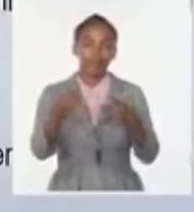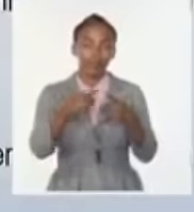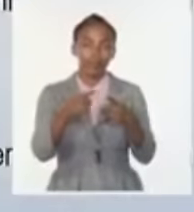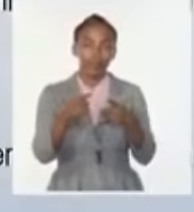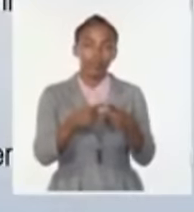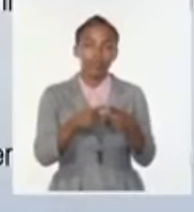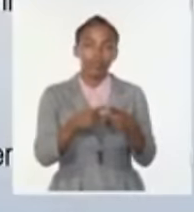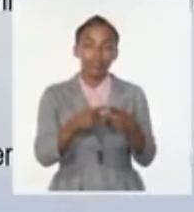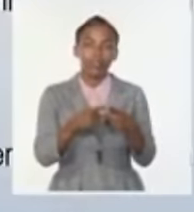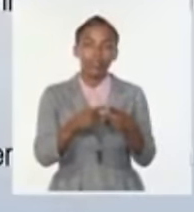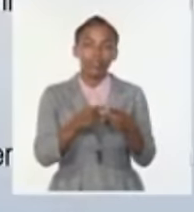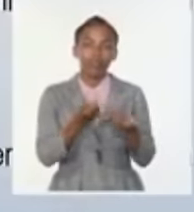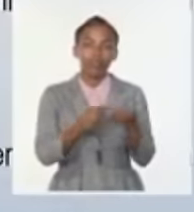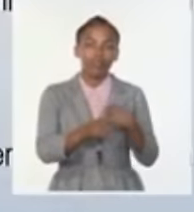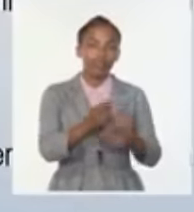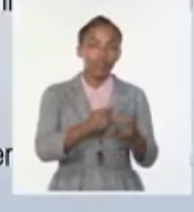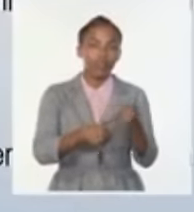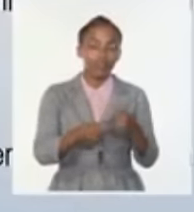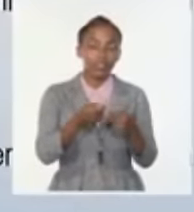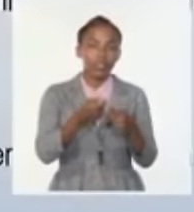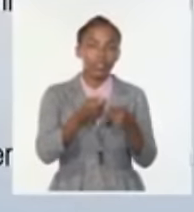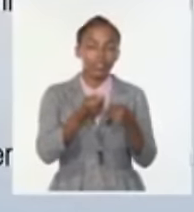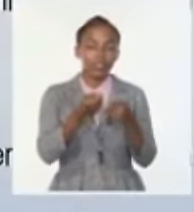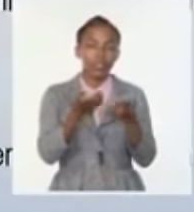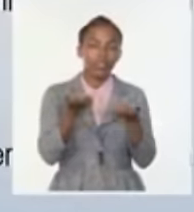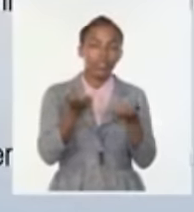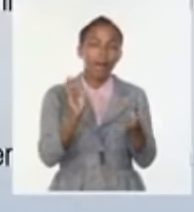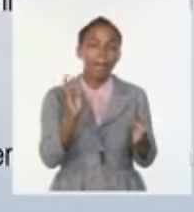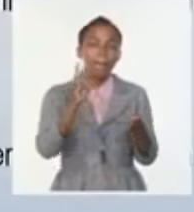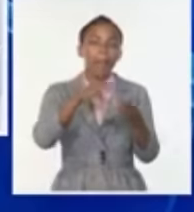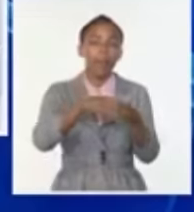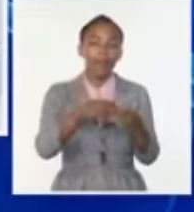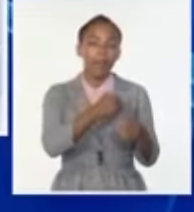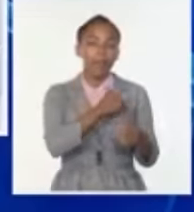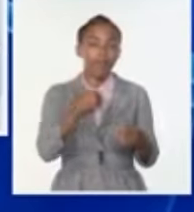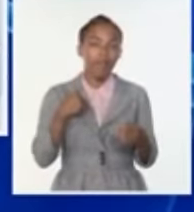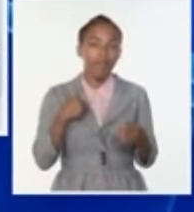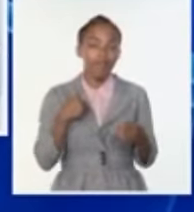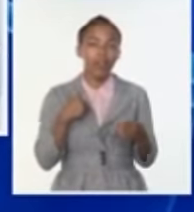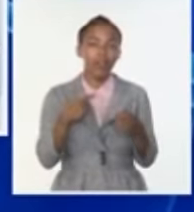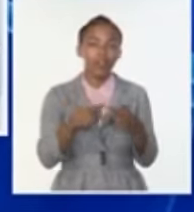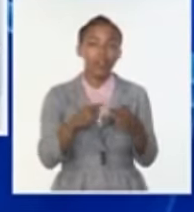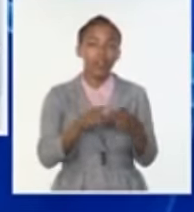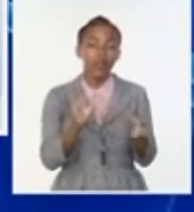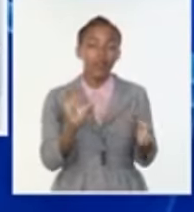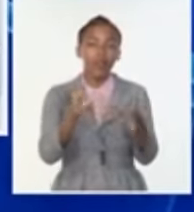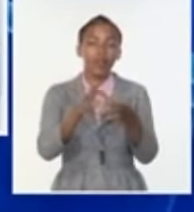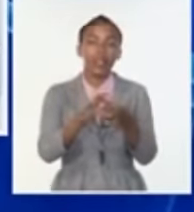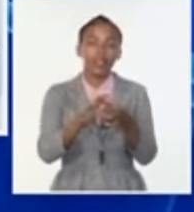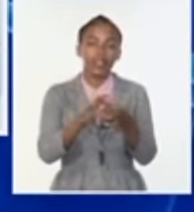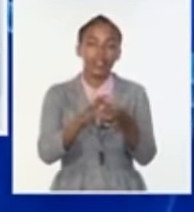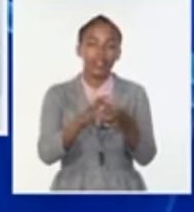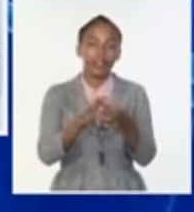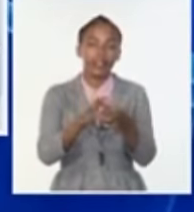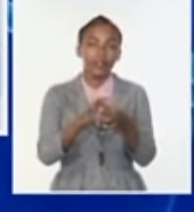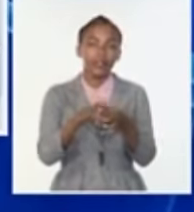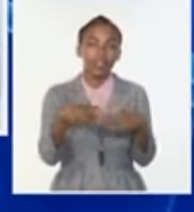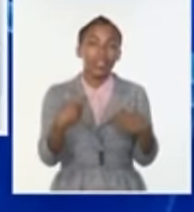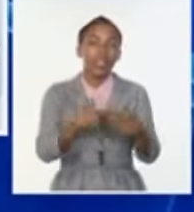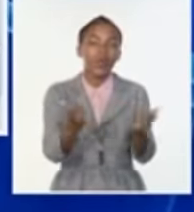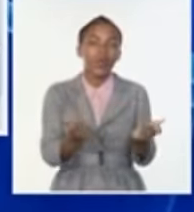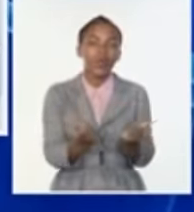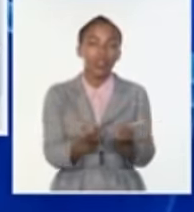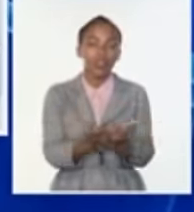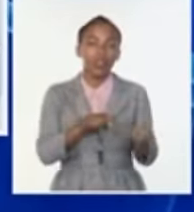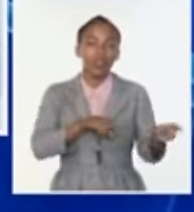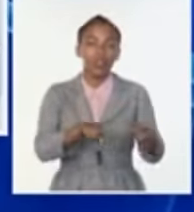de la facultad de aprobación de las MIPYMES privadas y las cooperativas a los consejos de la administración